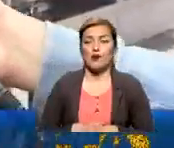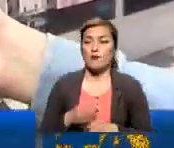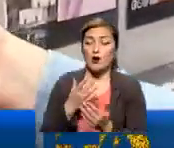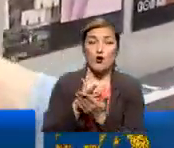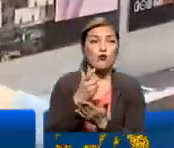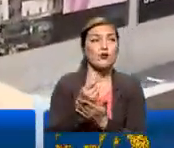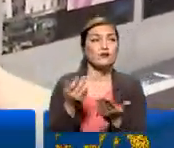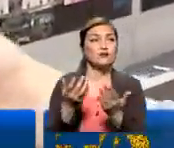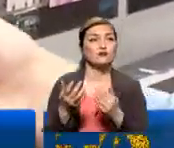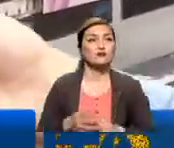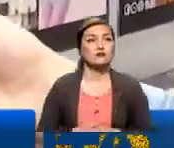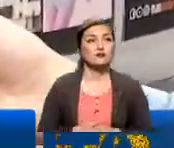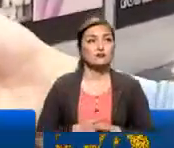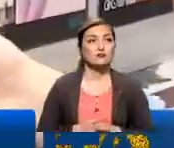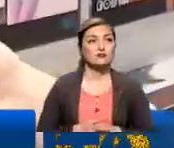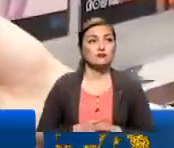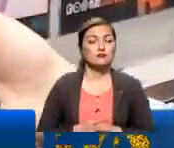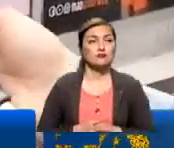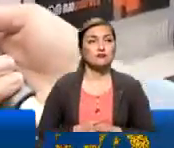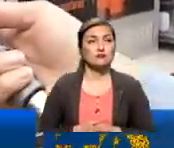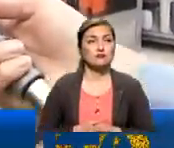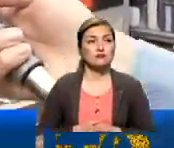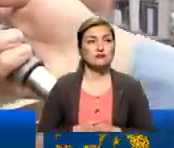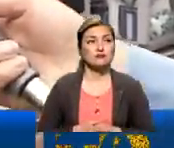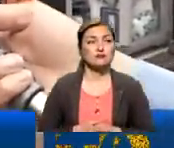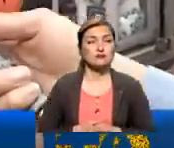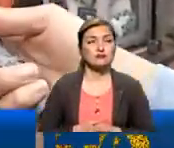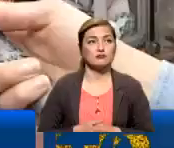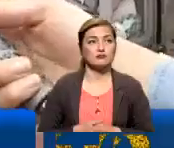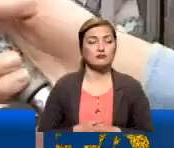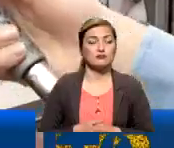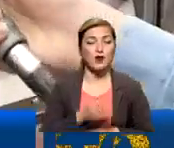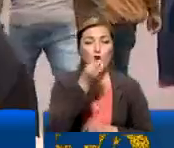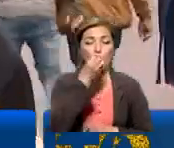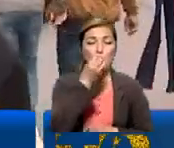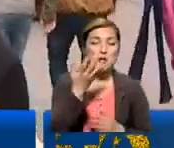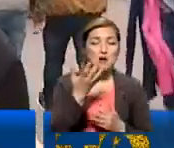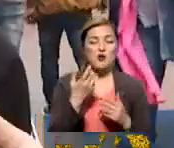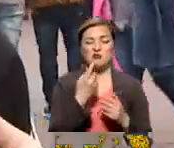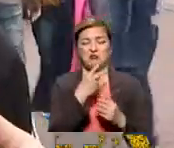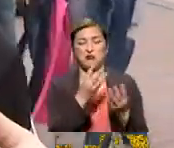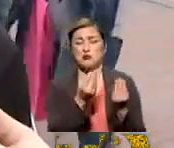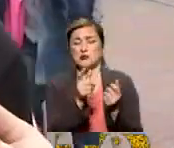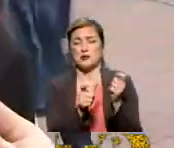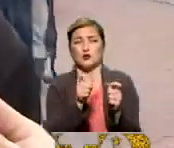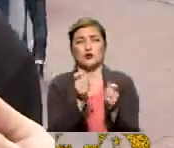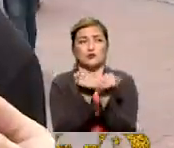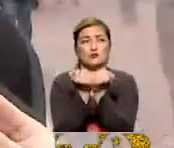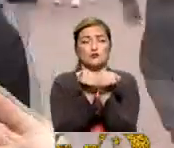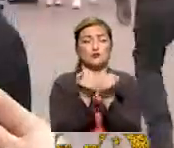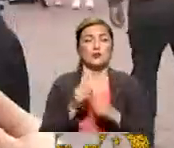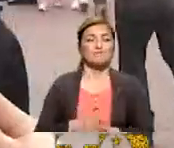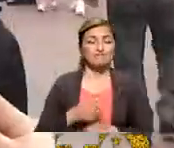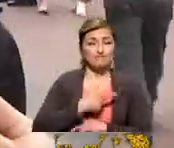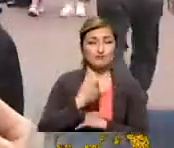solo vive al almorzar me haya poco pero está bien así que ya me voy trato de la casa que todos los días tengo amigos salir a la calle porque